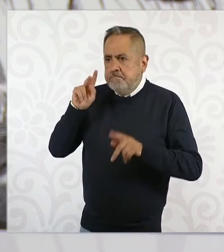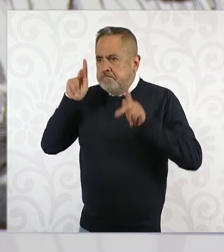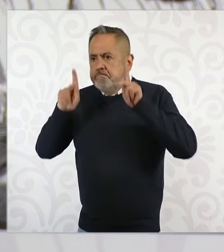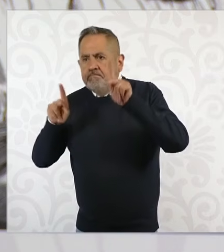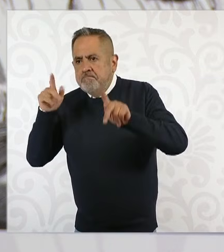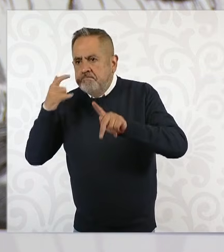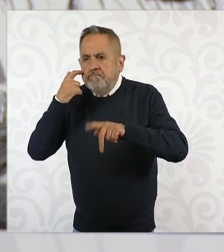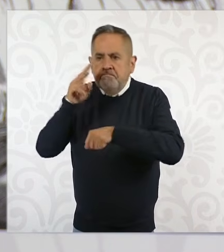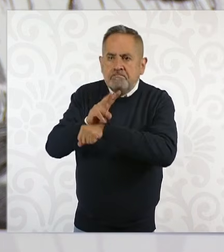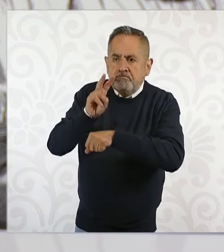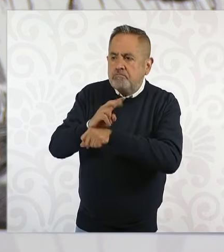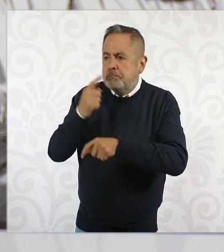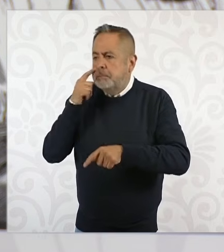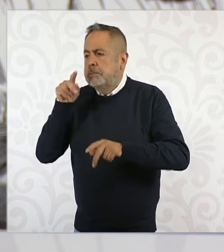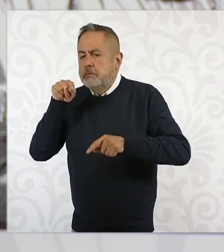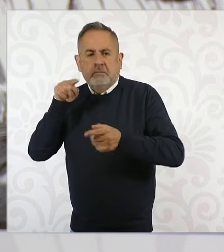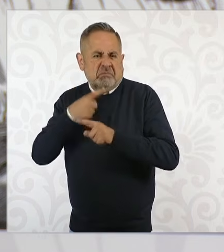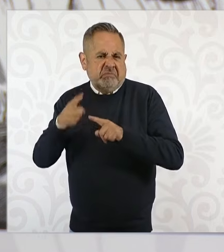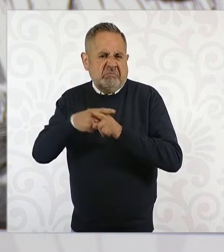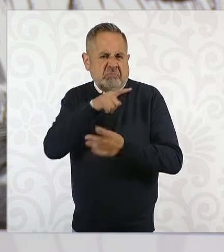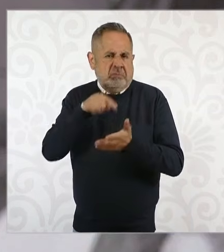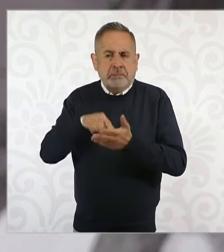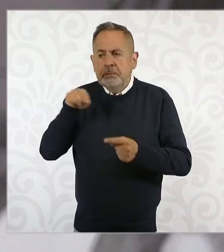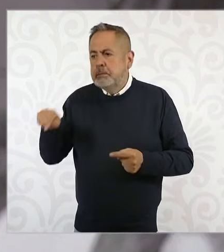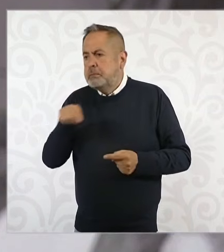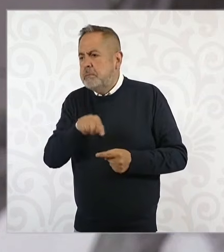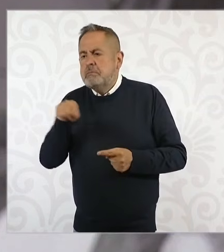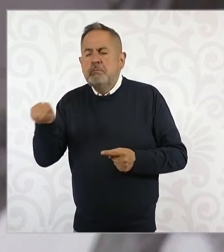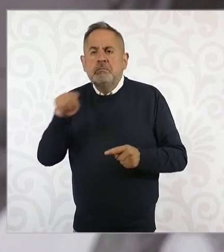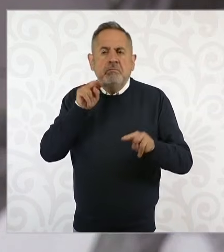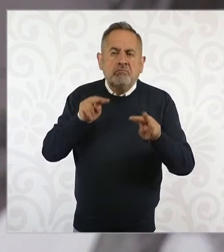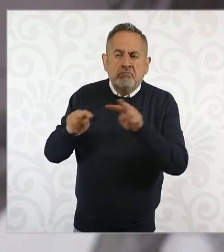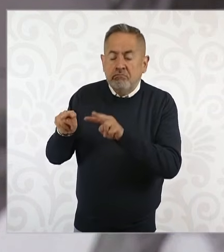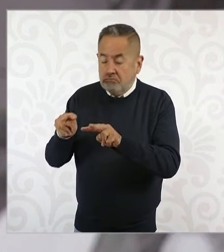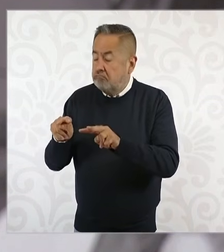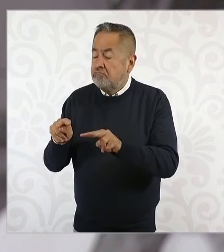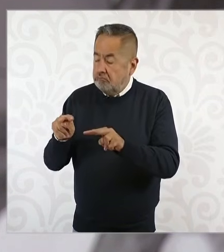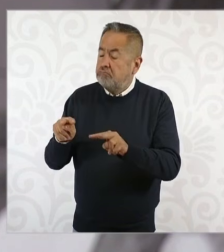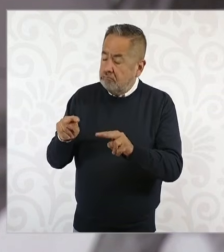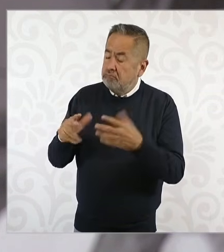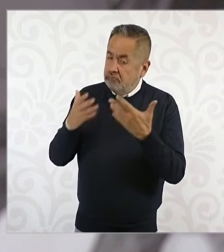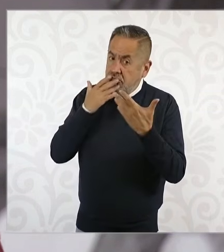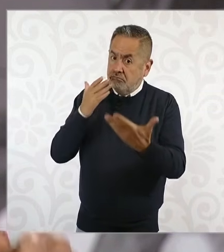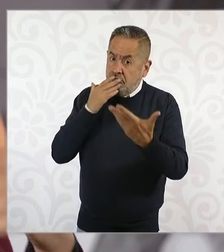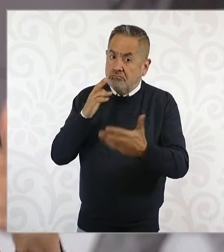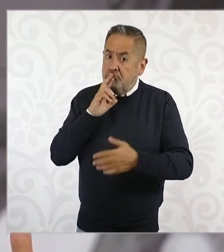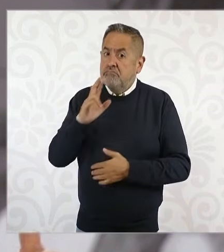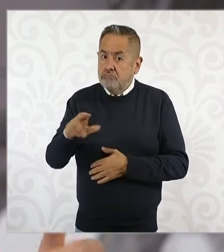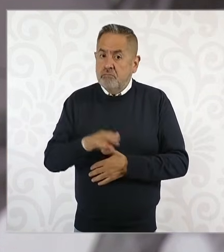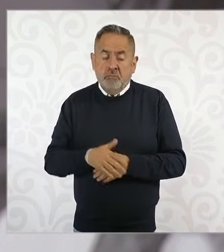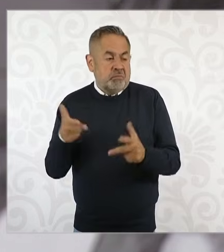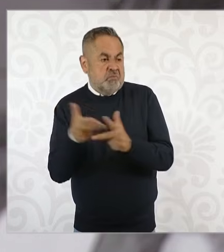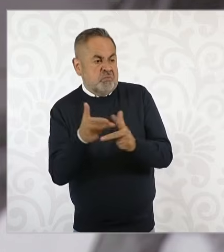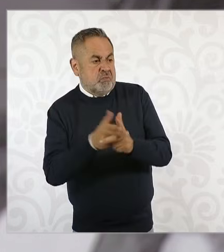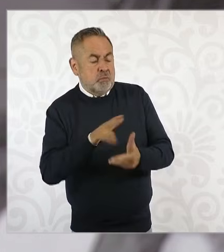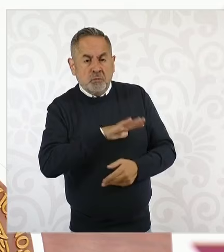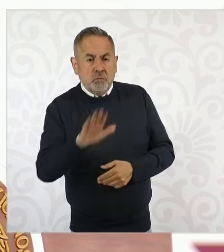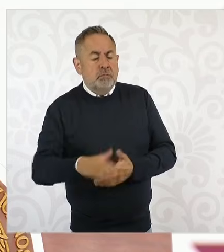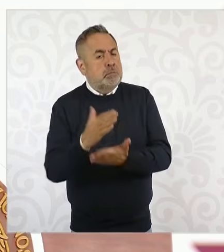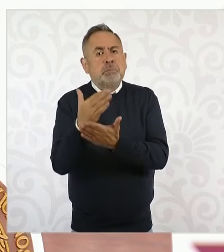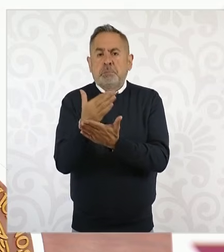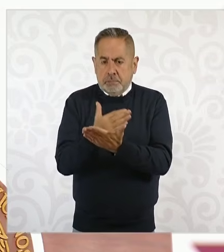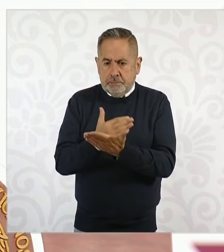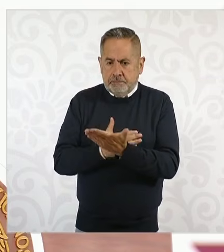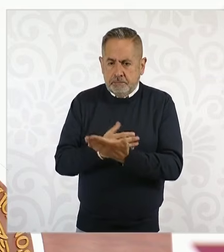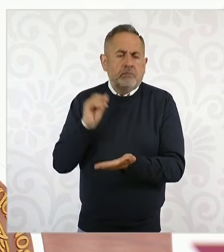distintos lugares y los resultados en disminución de homicidios. Y seguimos trabajando en el